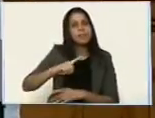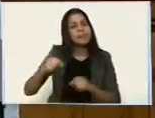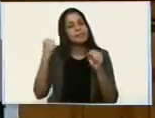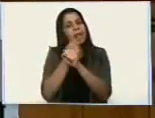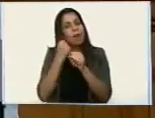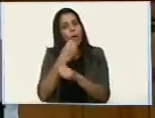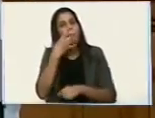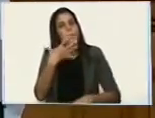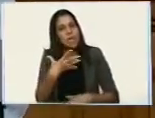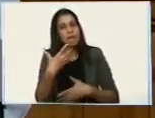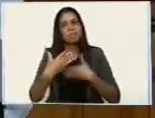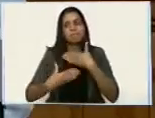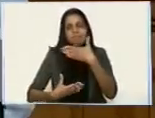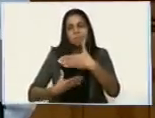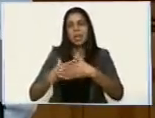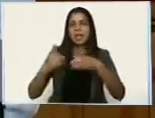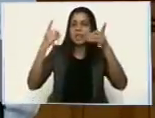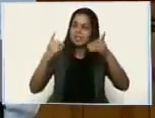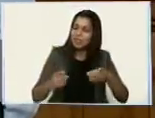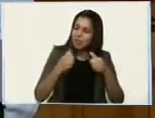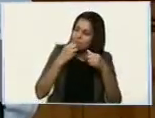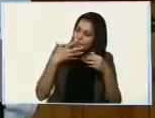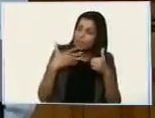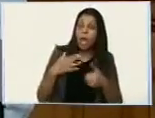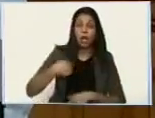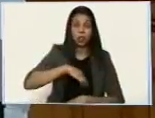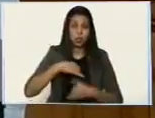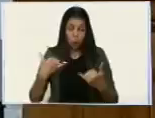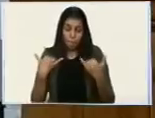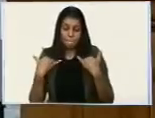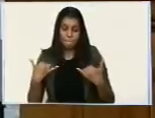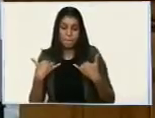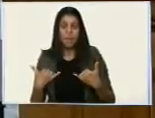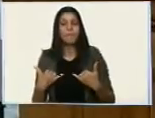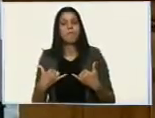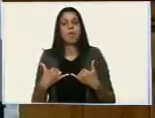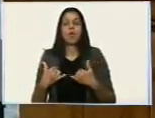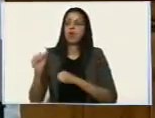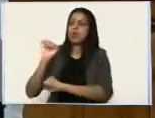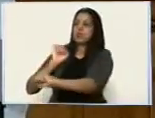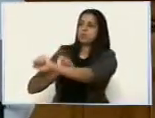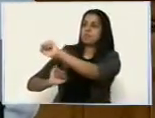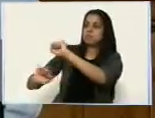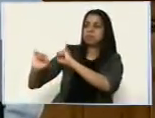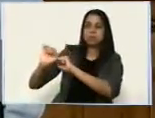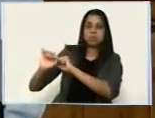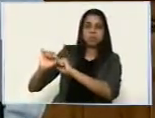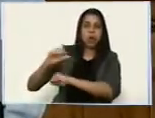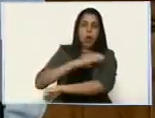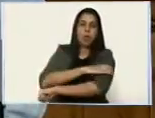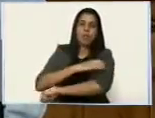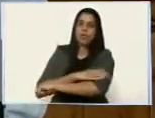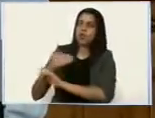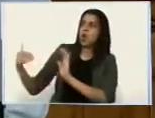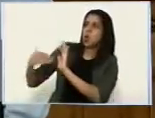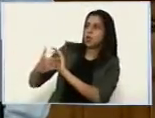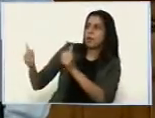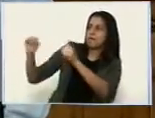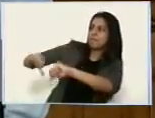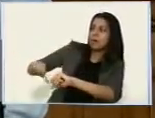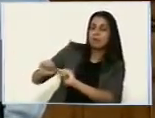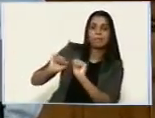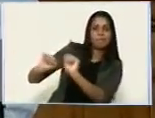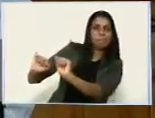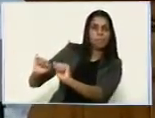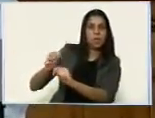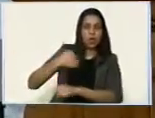y de aplicar las decisiones correctas para que seamos nosotros los que derrotemos la guerra económica y no la guerra económica los que pongan